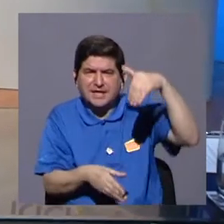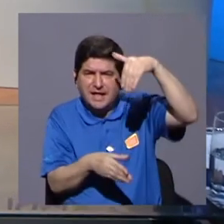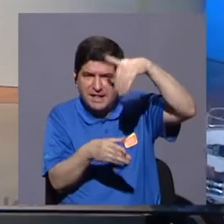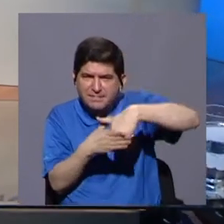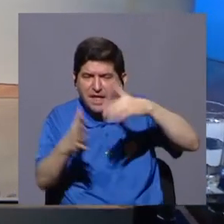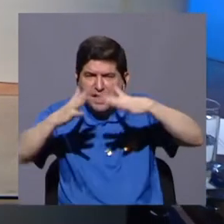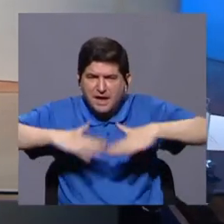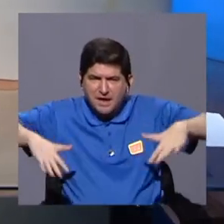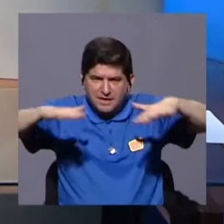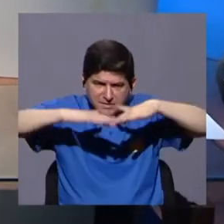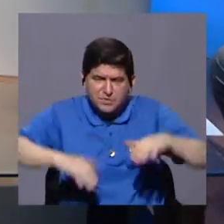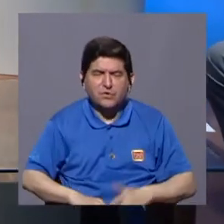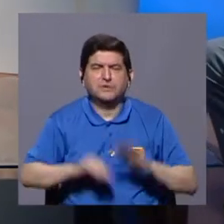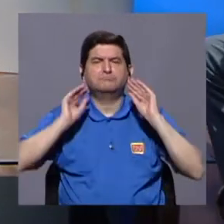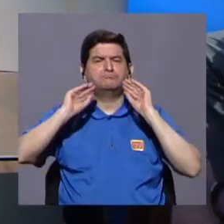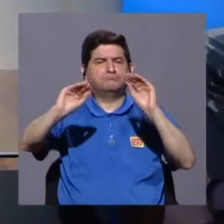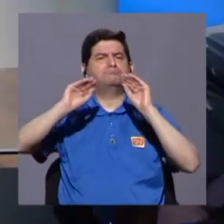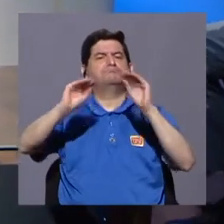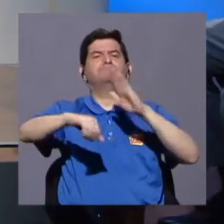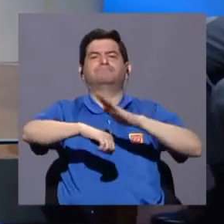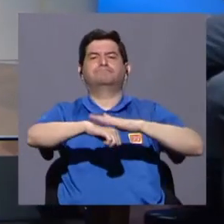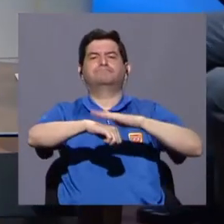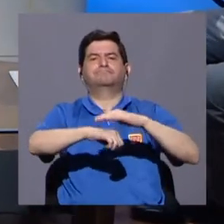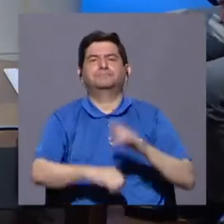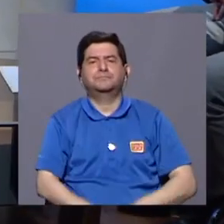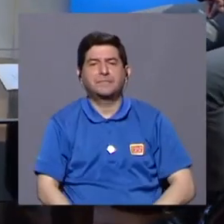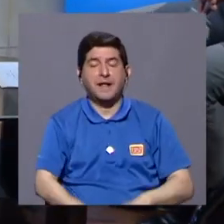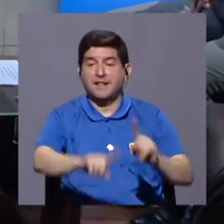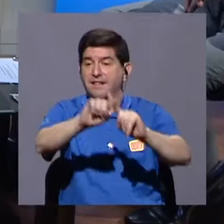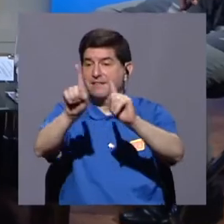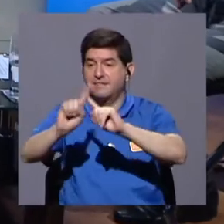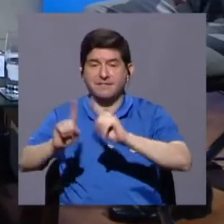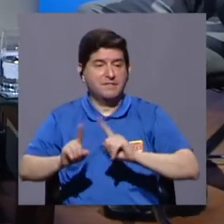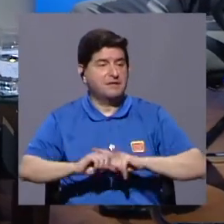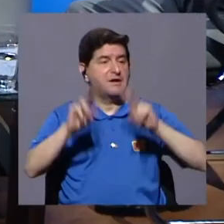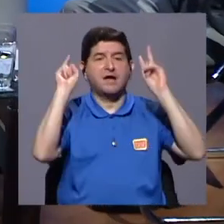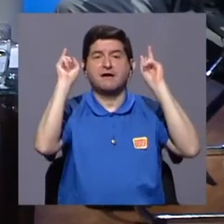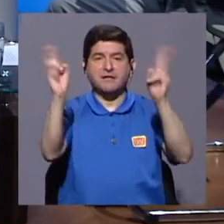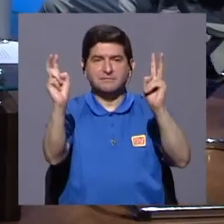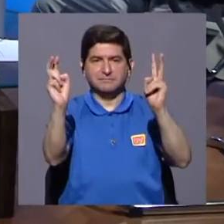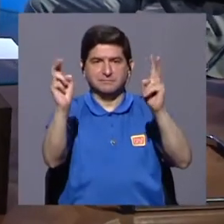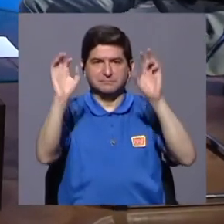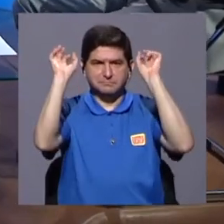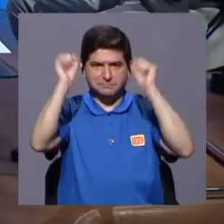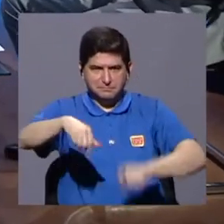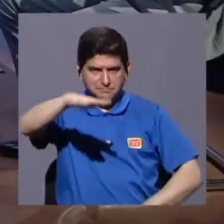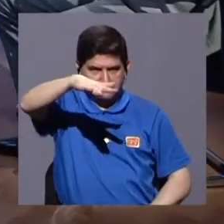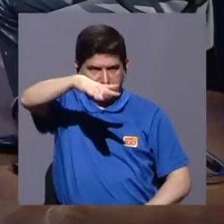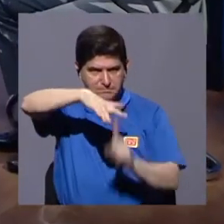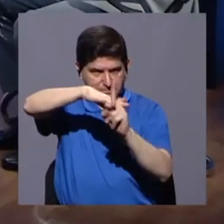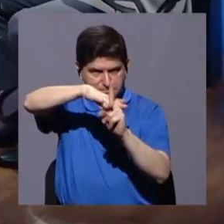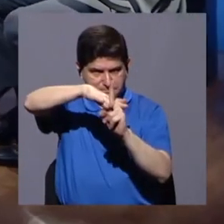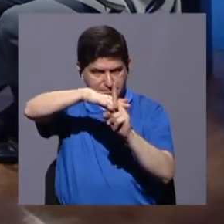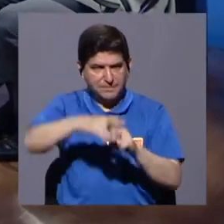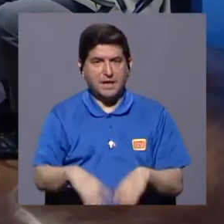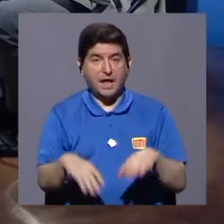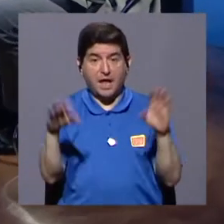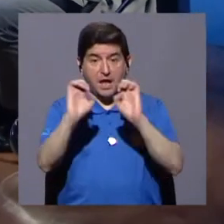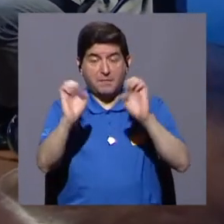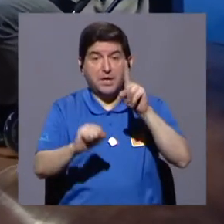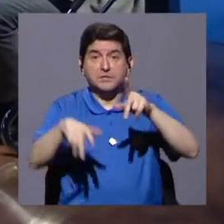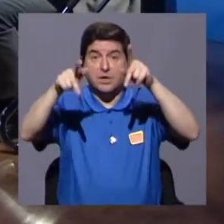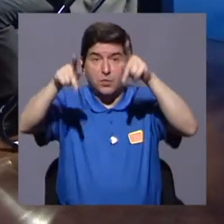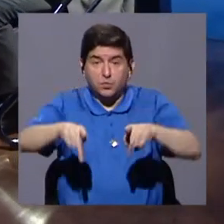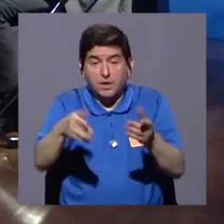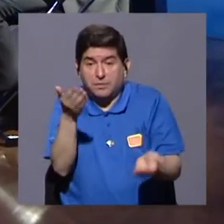los ámbitos académicos que permite que haya diversidad de temas y que pueda surgir de emergencia una